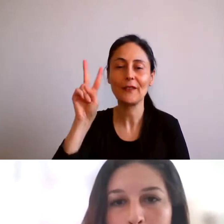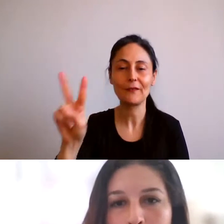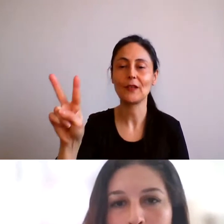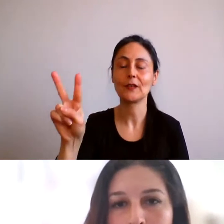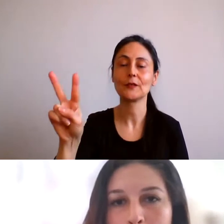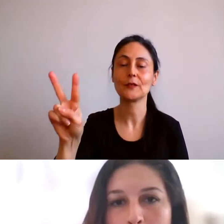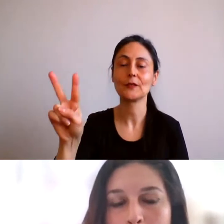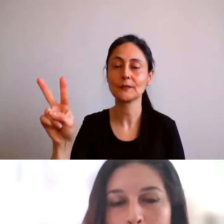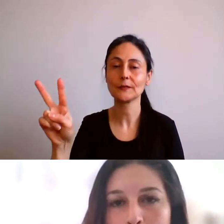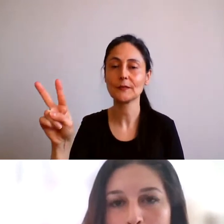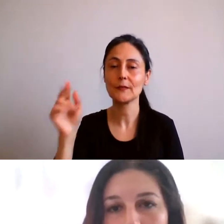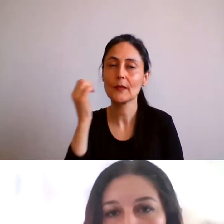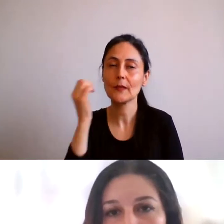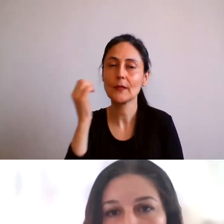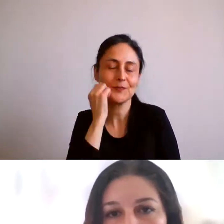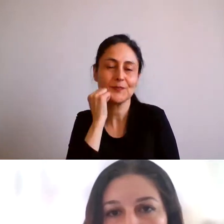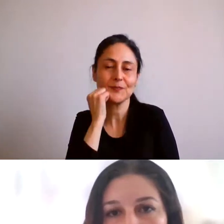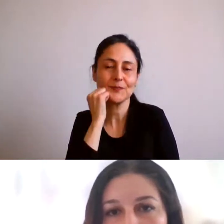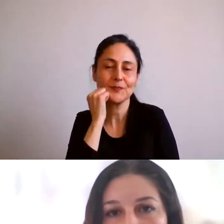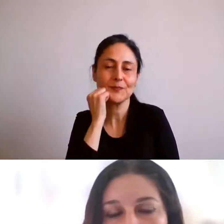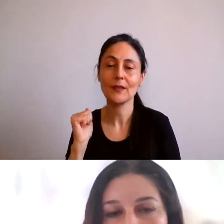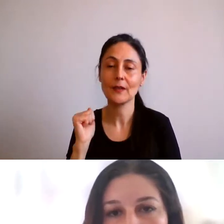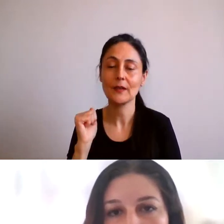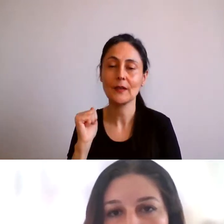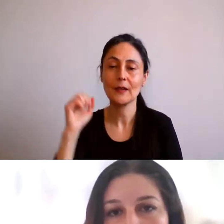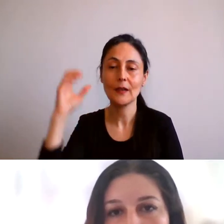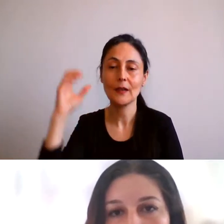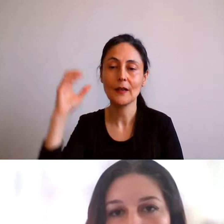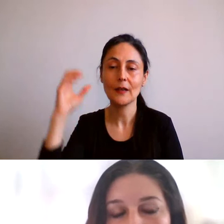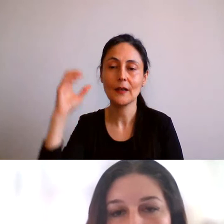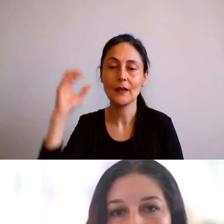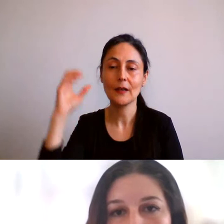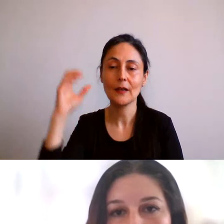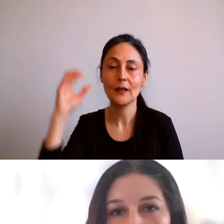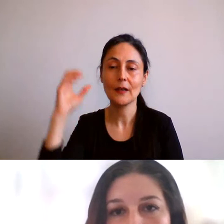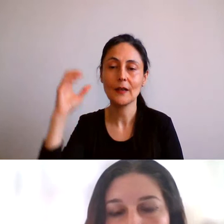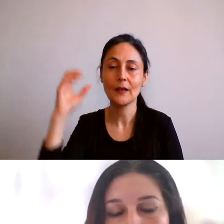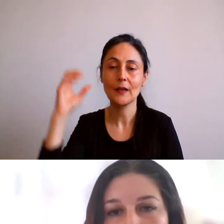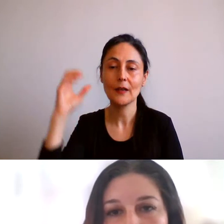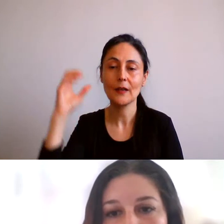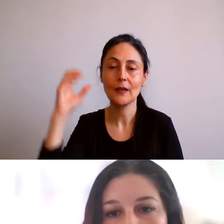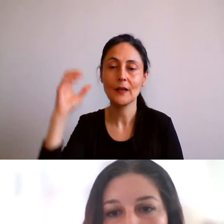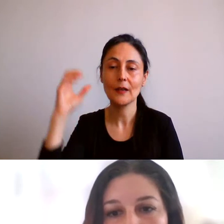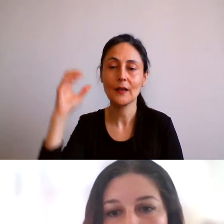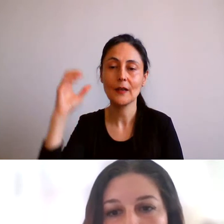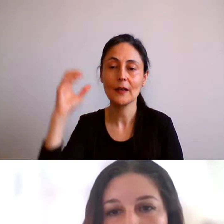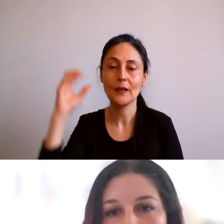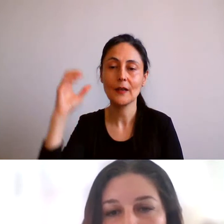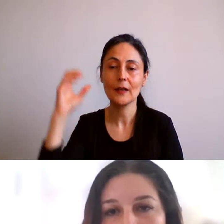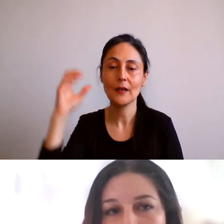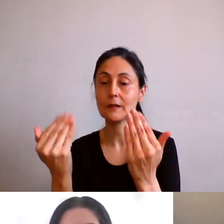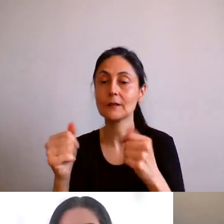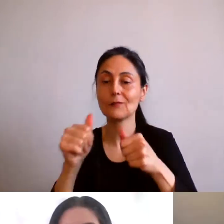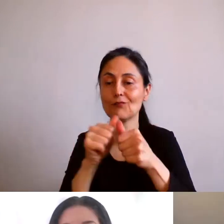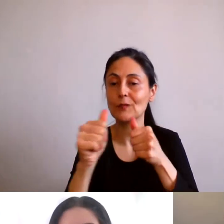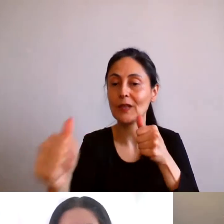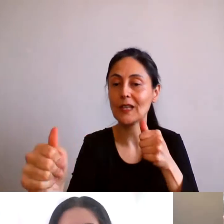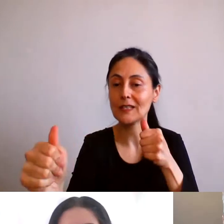maneja el concepto de incidencia, de prevalencia, de caso índice, de la necesidad de la